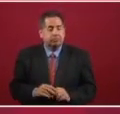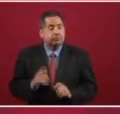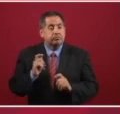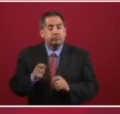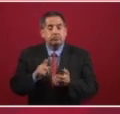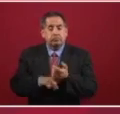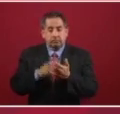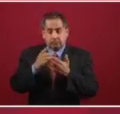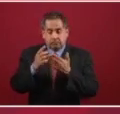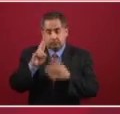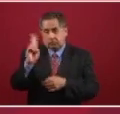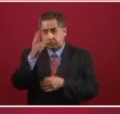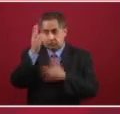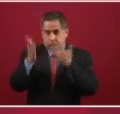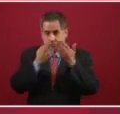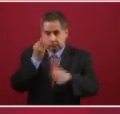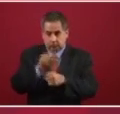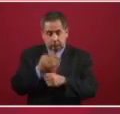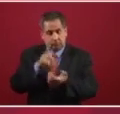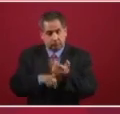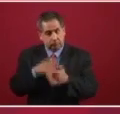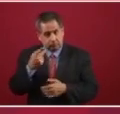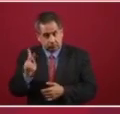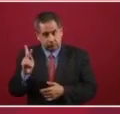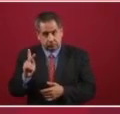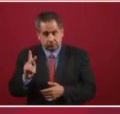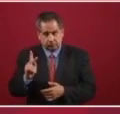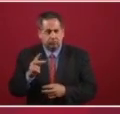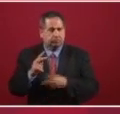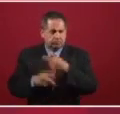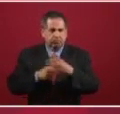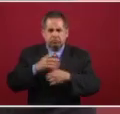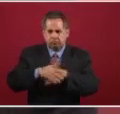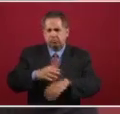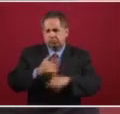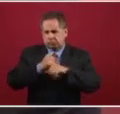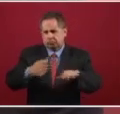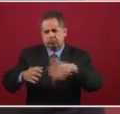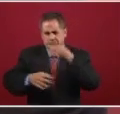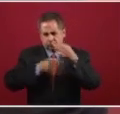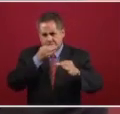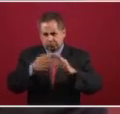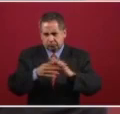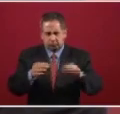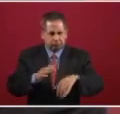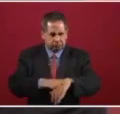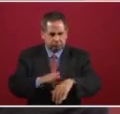caso del nivel universitario. Pero vamos a informar. Yo les